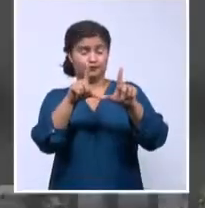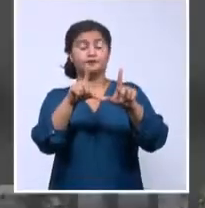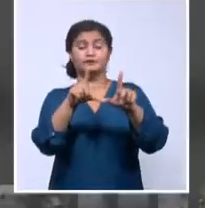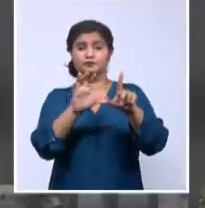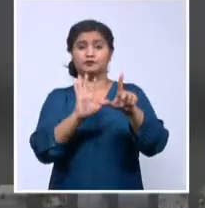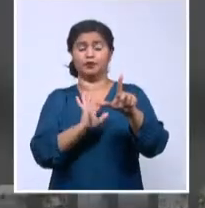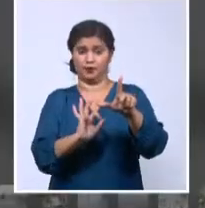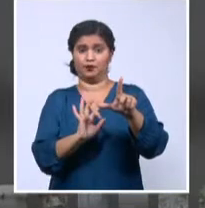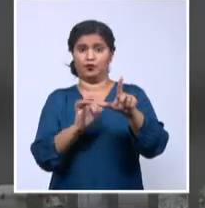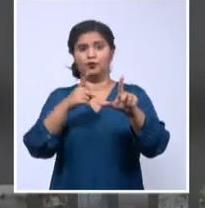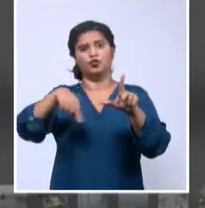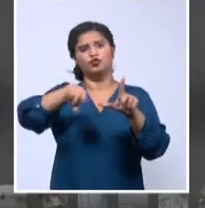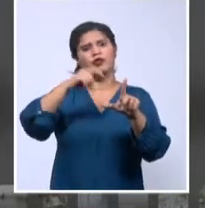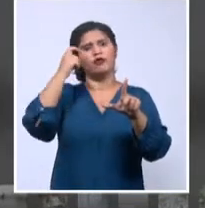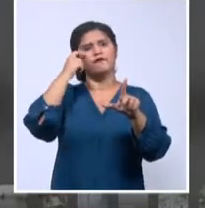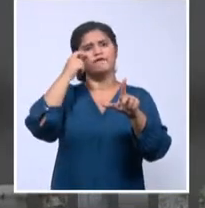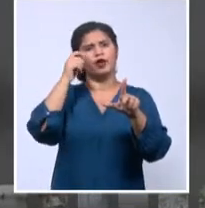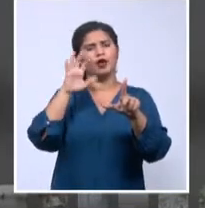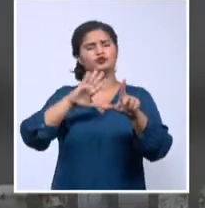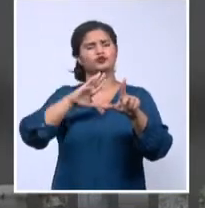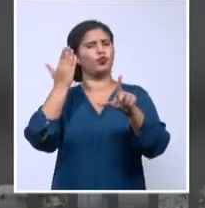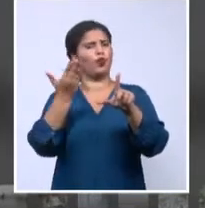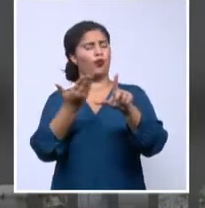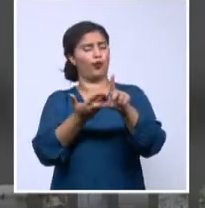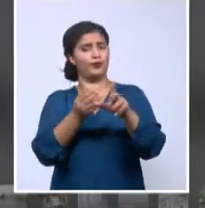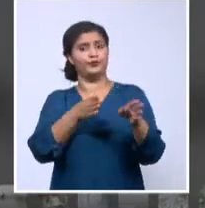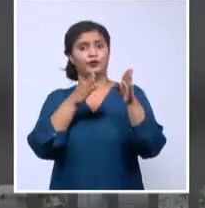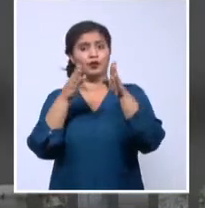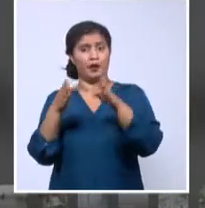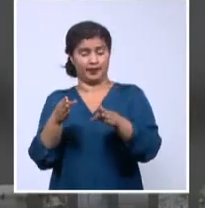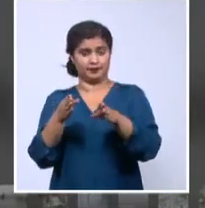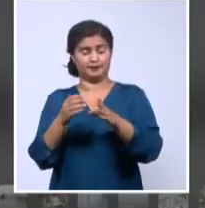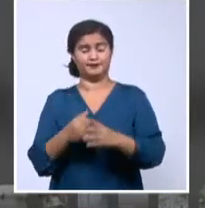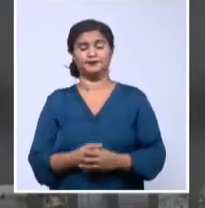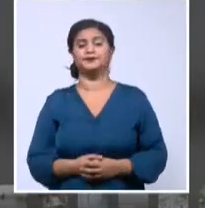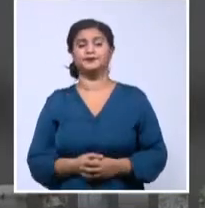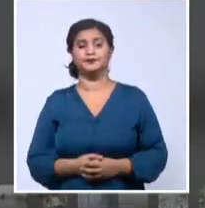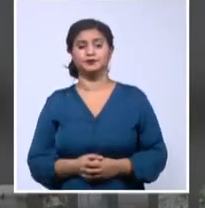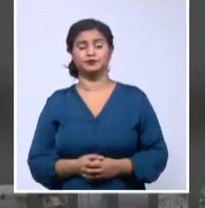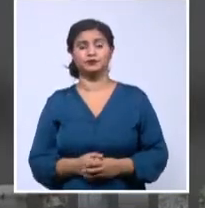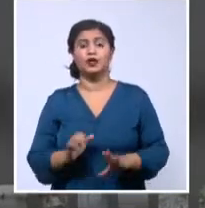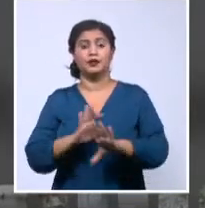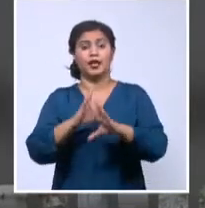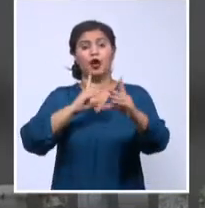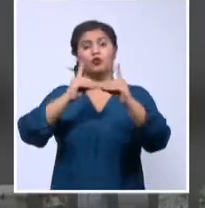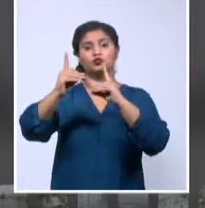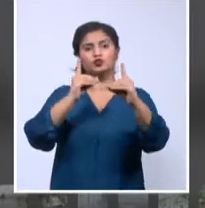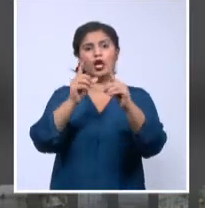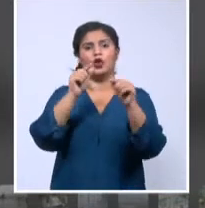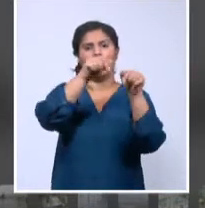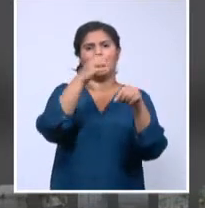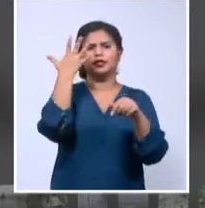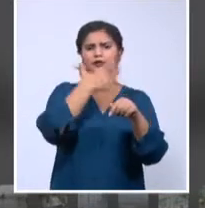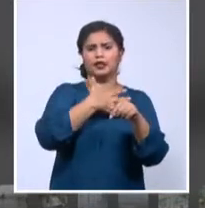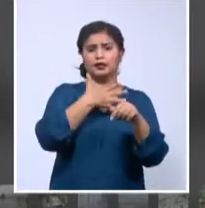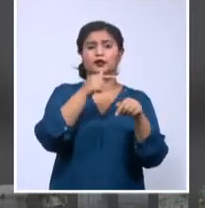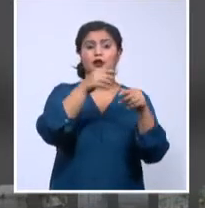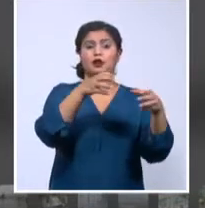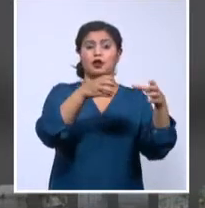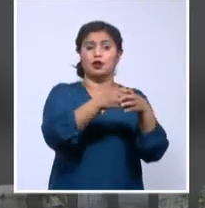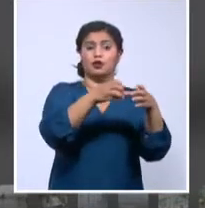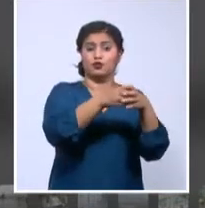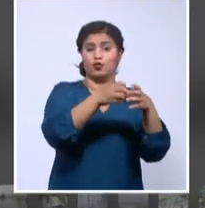para buscarlo, fíjense, y de ellos. Abrir un canal de diálogo entre las instituciones y los artistas. Interesarse con urgencia